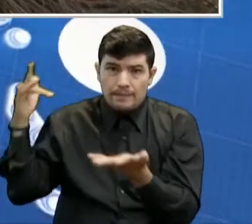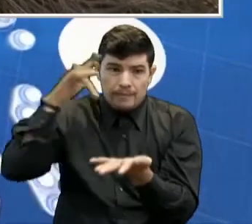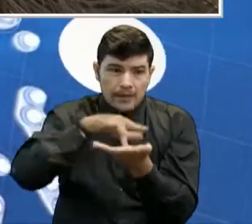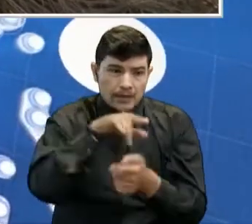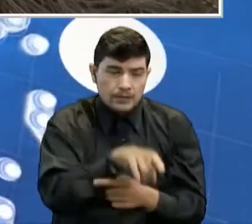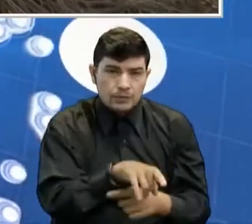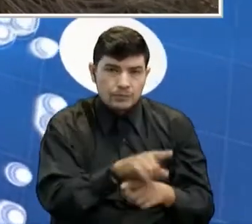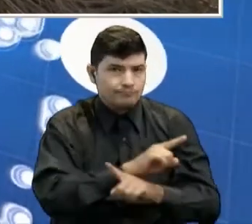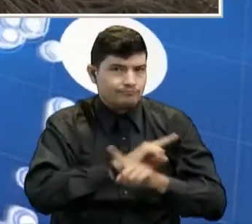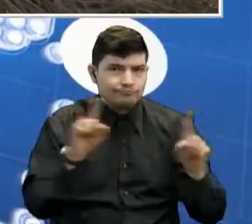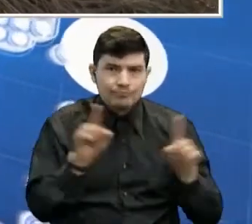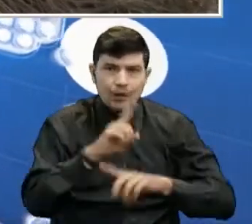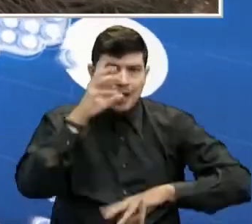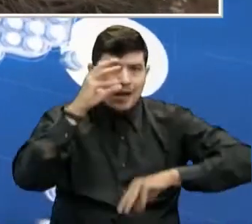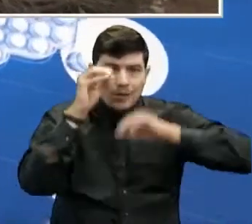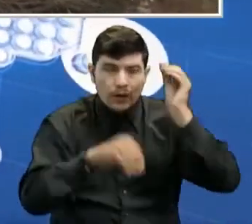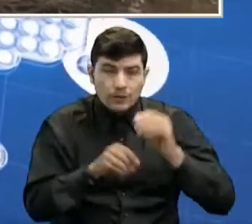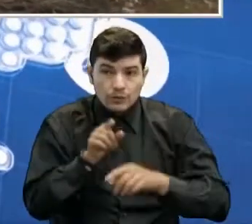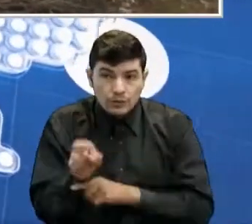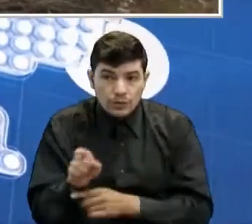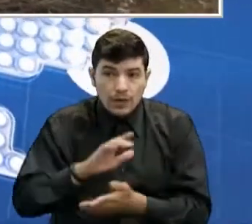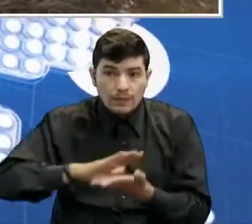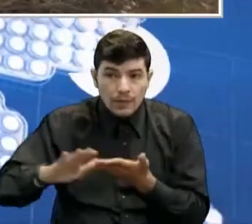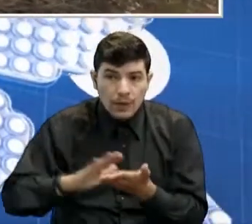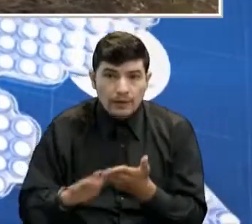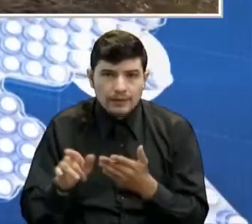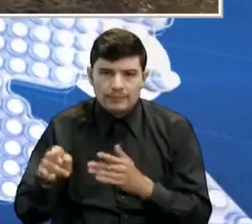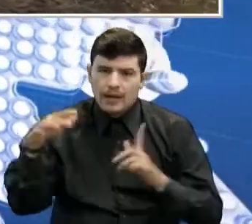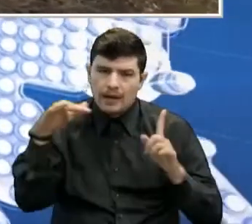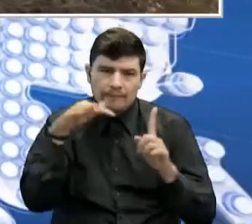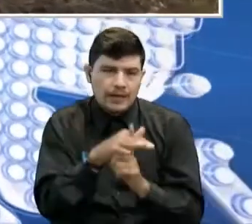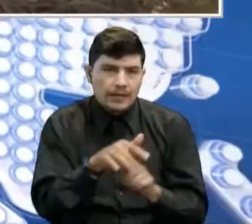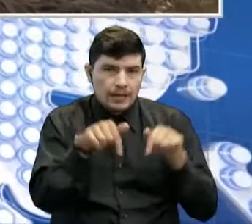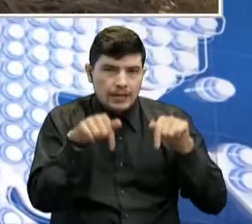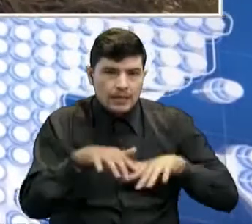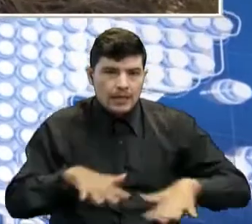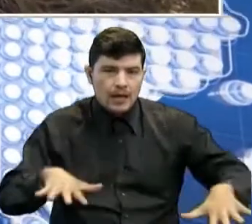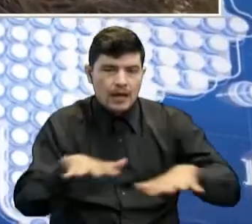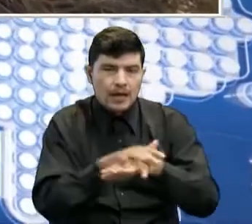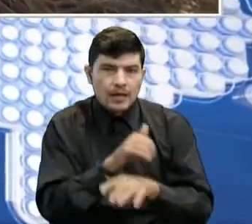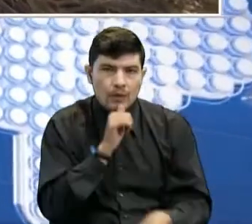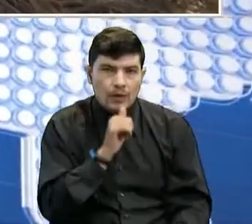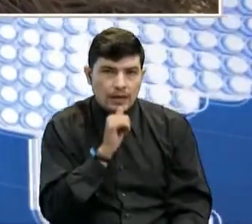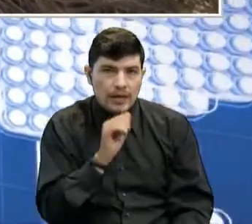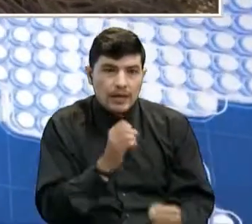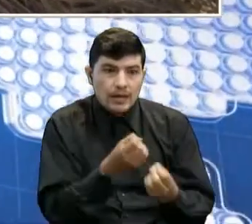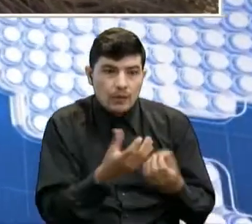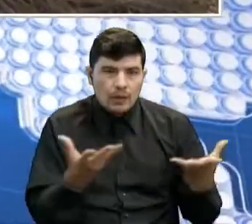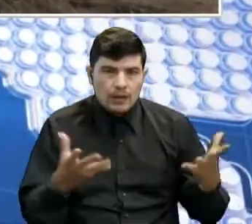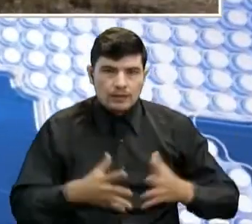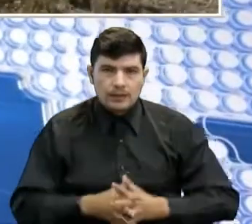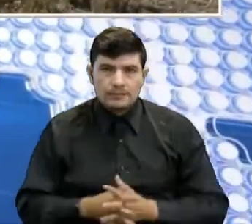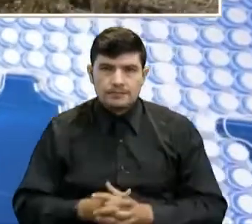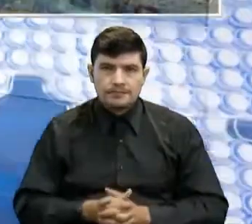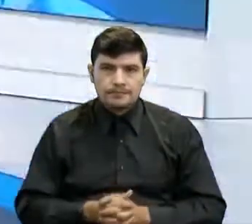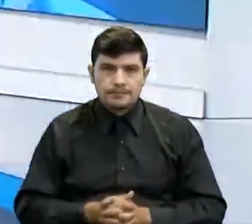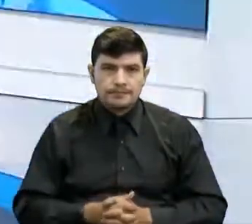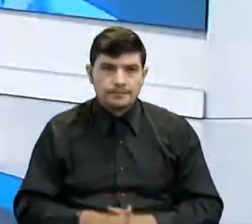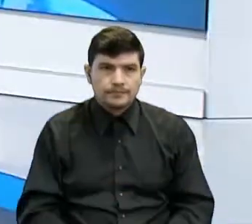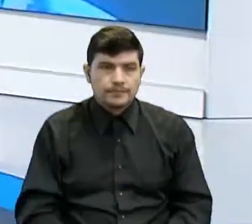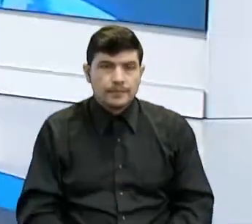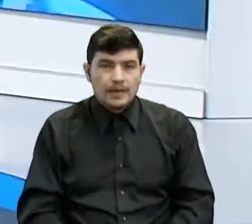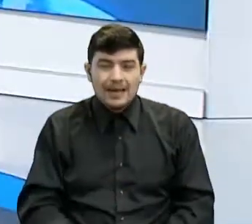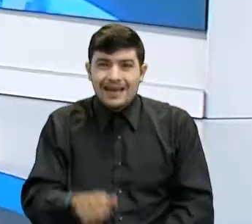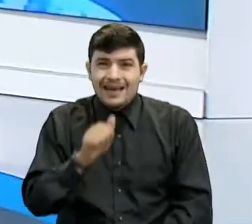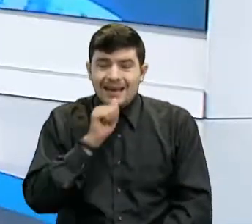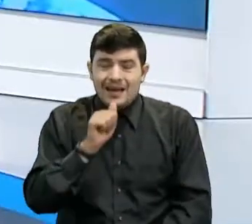proyecto Sotonorte de Mineta, pues de aprobarse se afectaría nuestra agua en calidad y cantidad. El agua